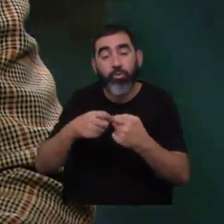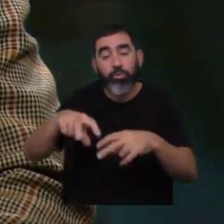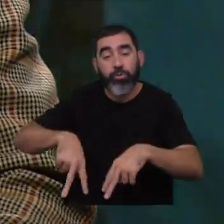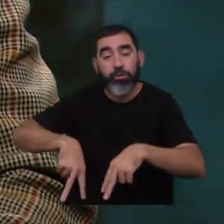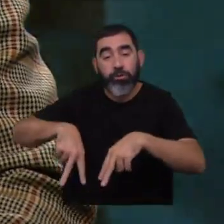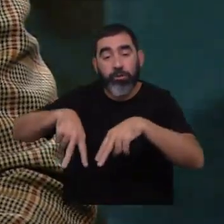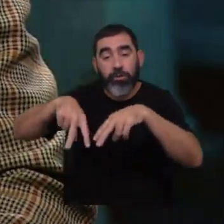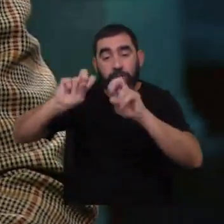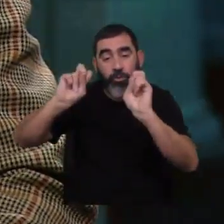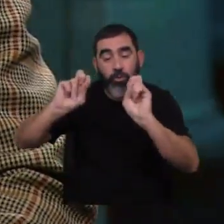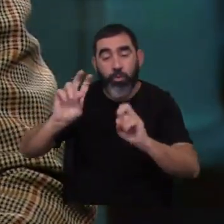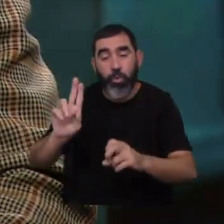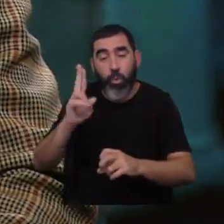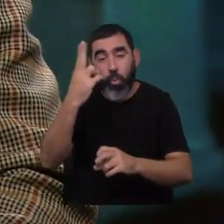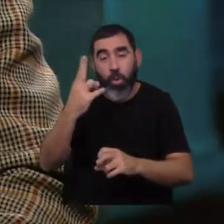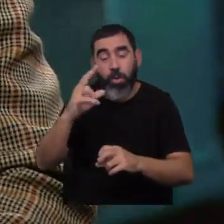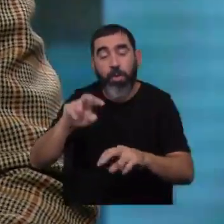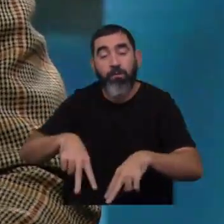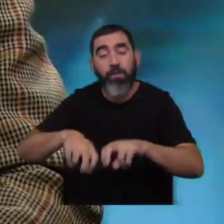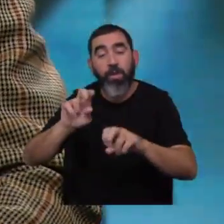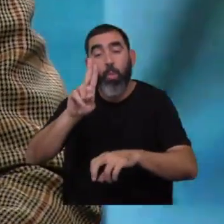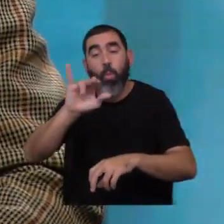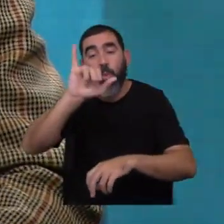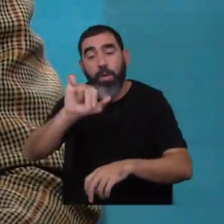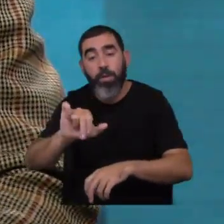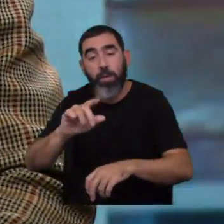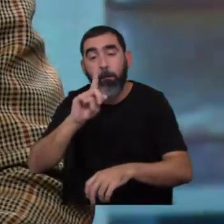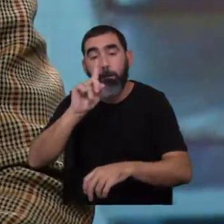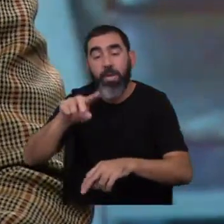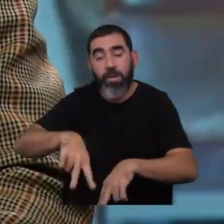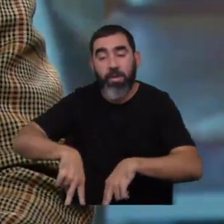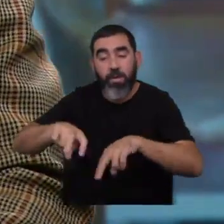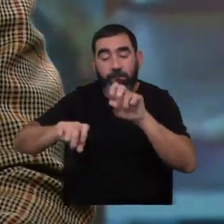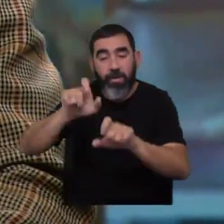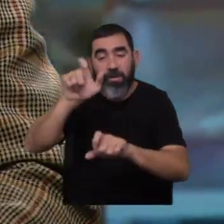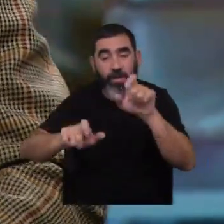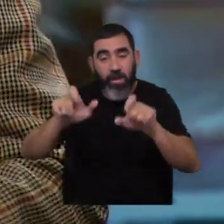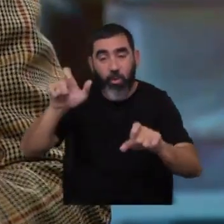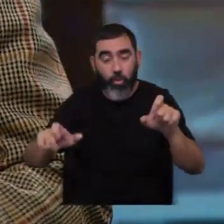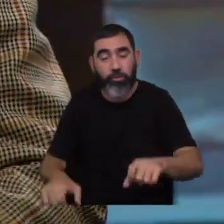investigadoras e investigadores del Uruguay, de Investiga UI, que nuclea a más de 1000 investigadores, y